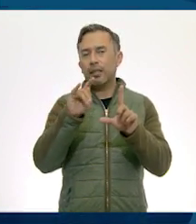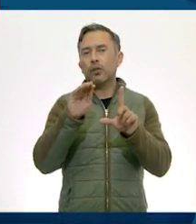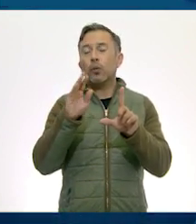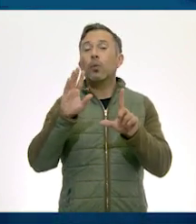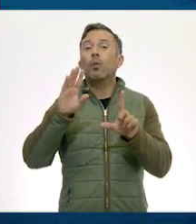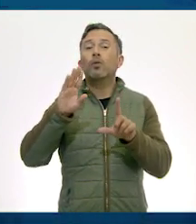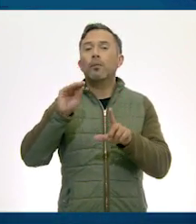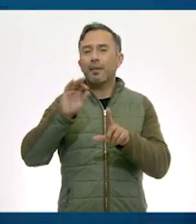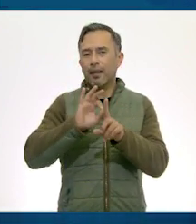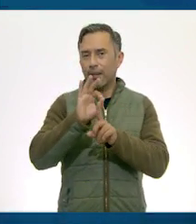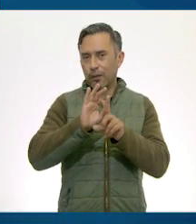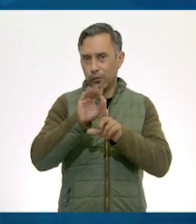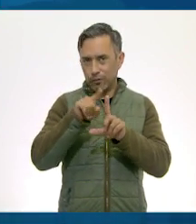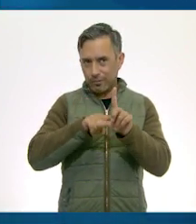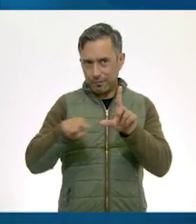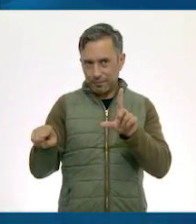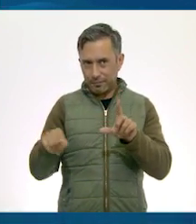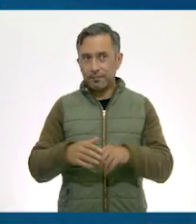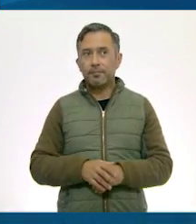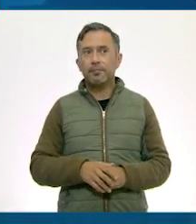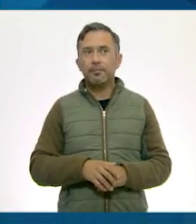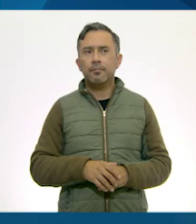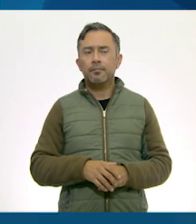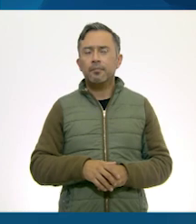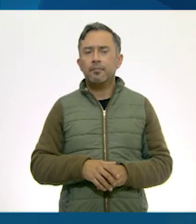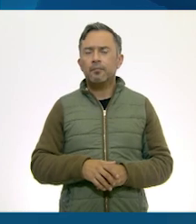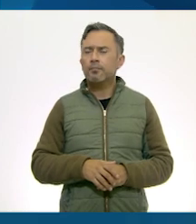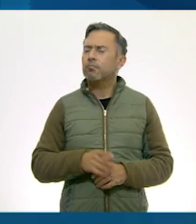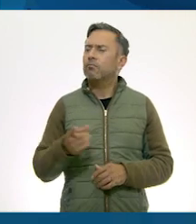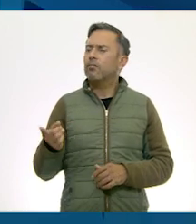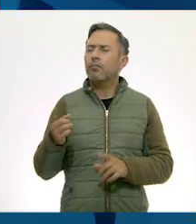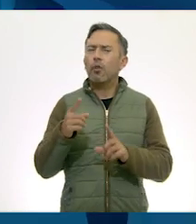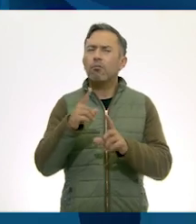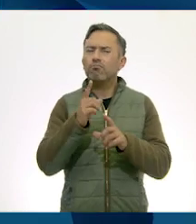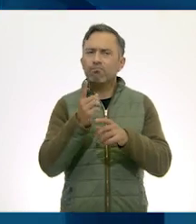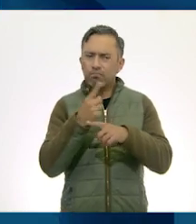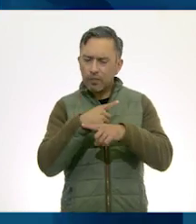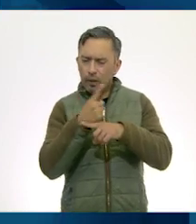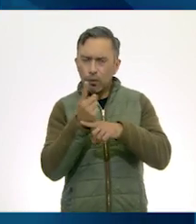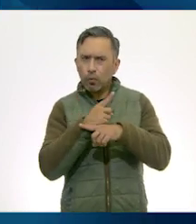90 grados. ¿Cómo mediste ese ángulo, Tom?